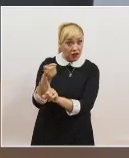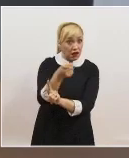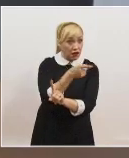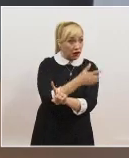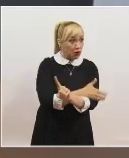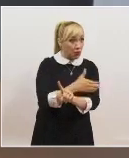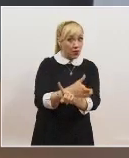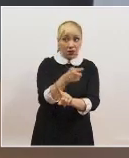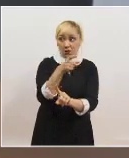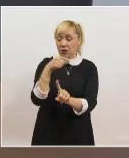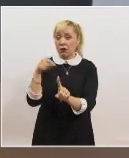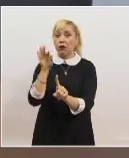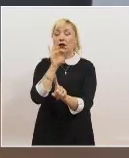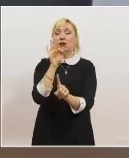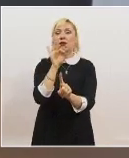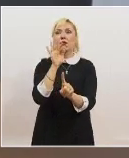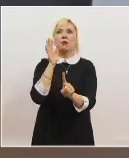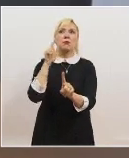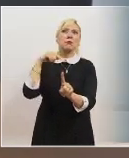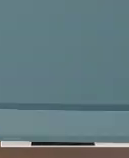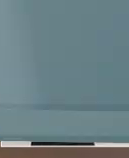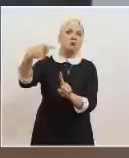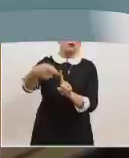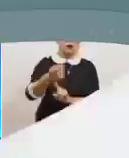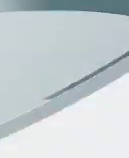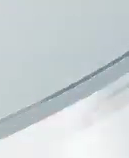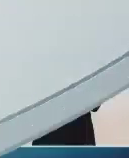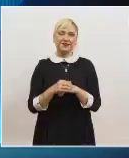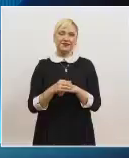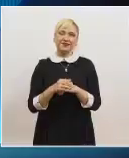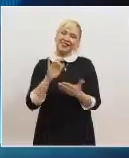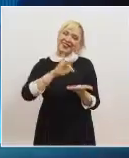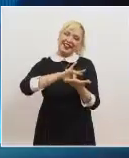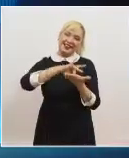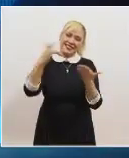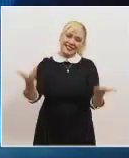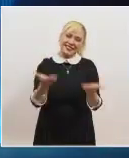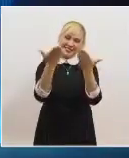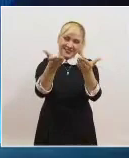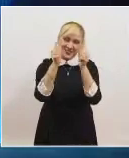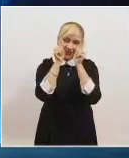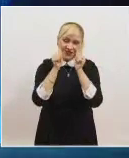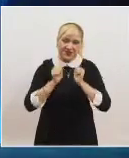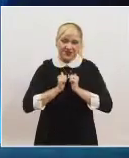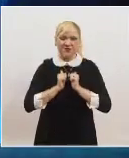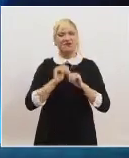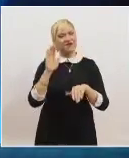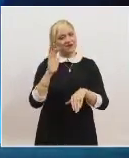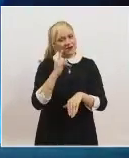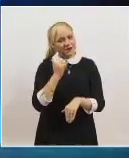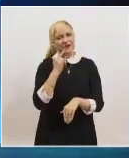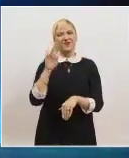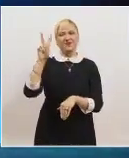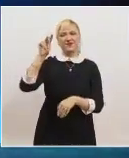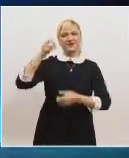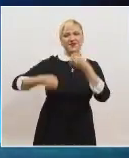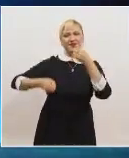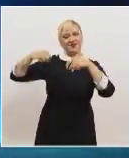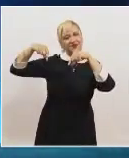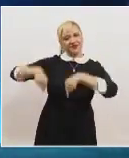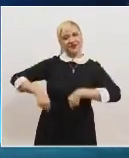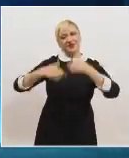mañana le puede tocar a cualquiera de nosotros. Gracias, como siempre, por habernos acompañado. Manténgase pendiente